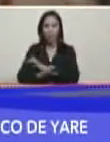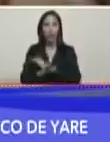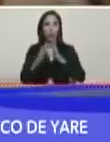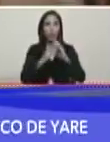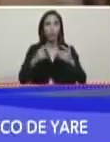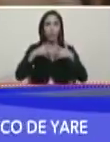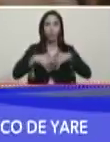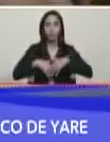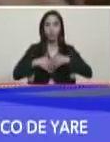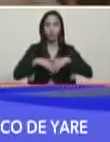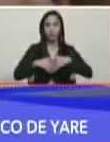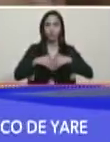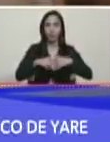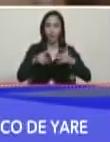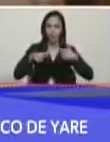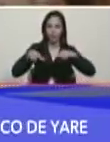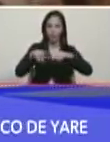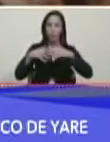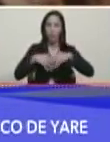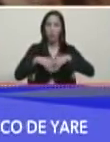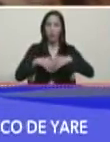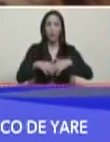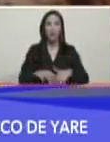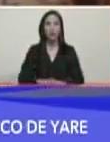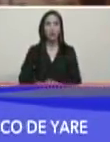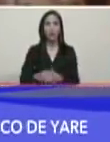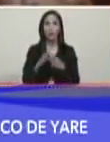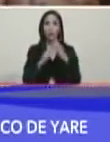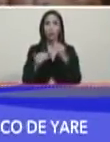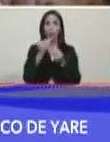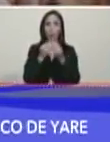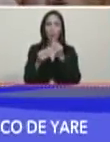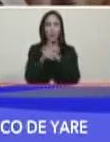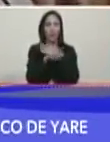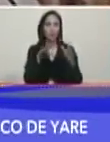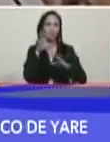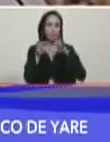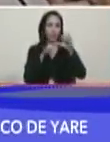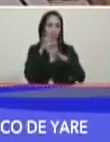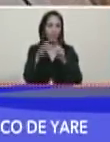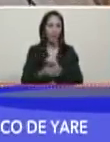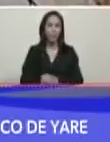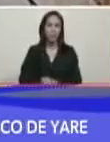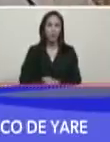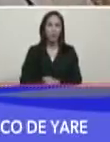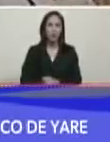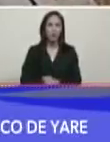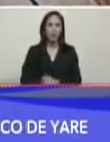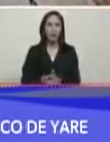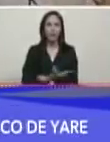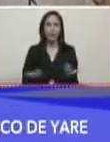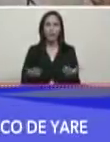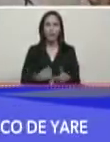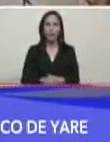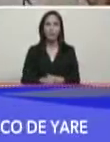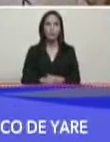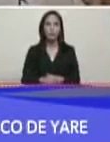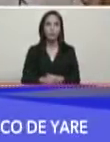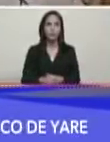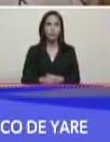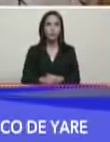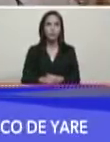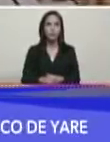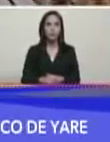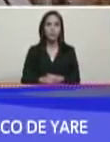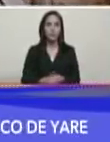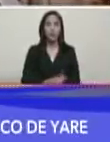este complejo de alimentos para animales, ¿verdad? O sea, nosotros llegamos aquí y cuando